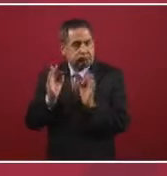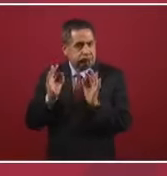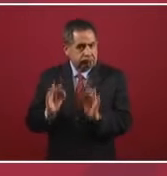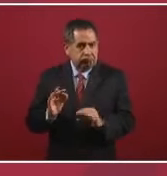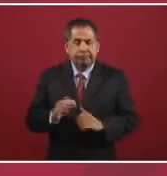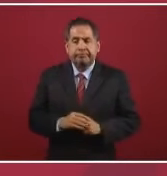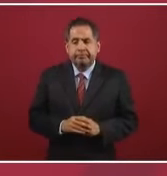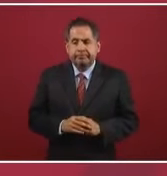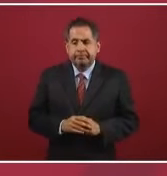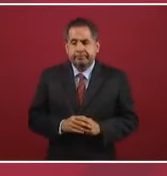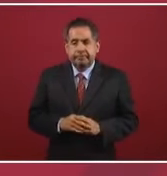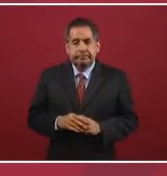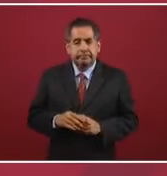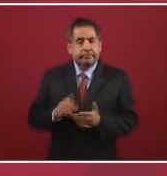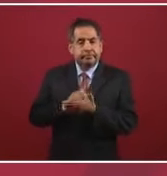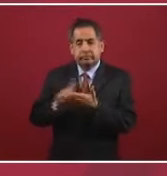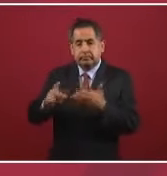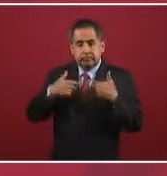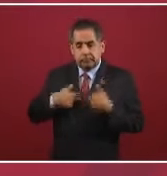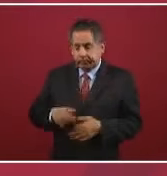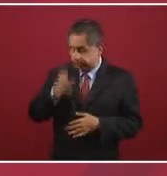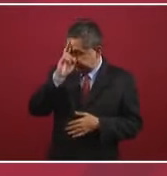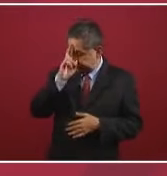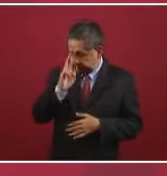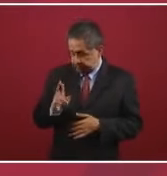se respetan los derechos humanos